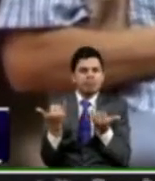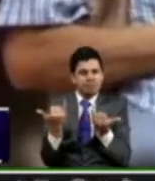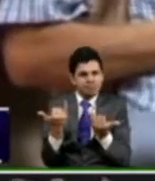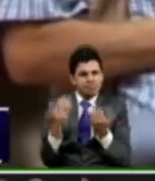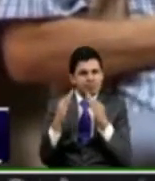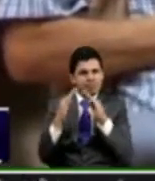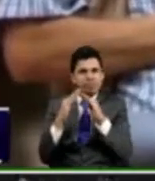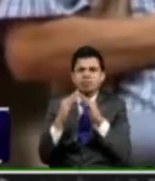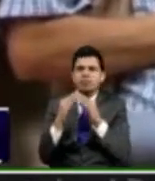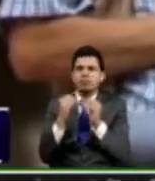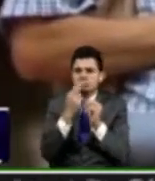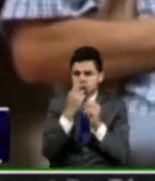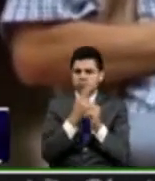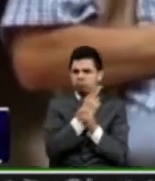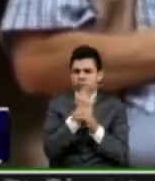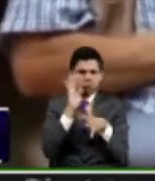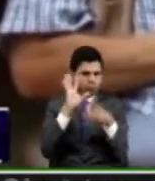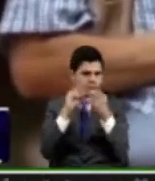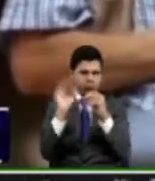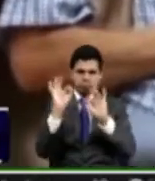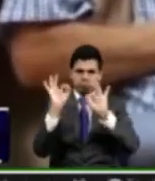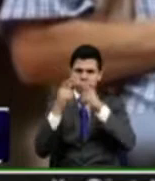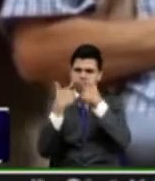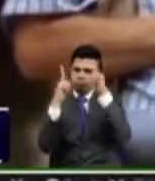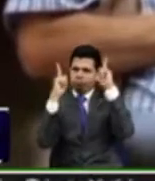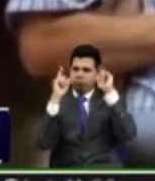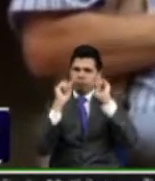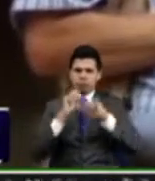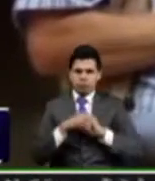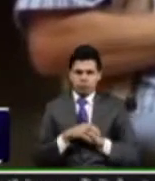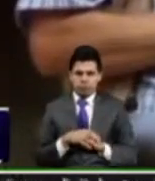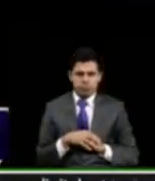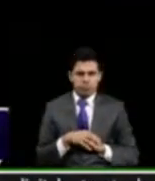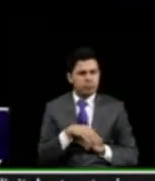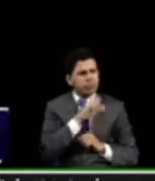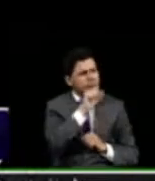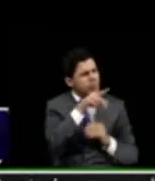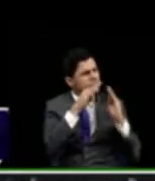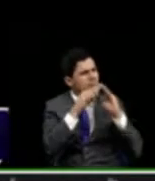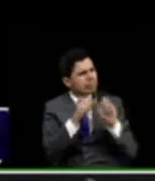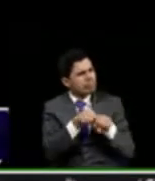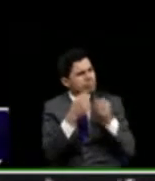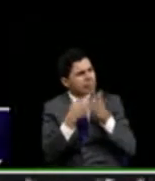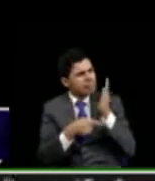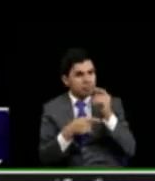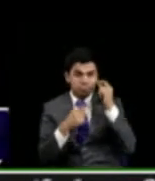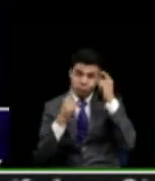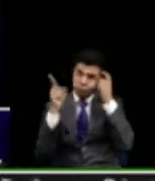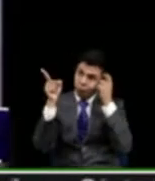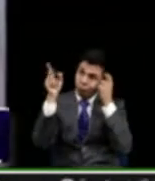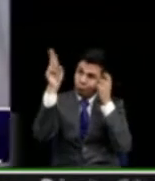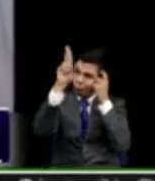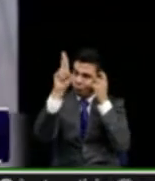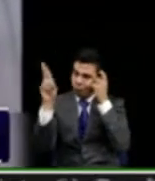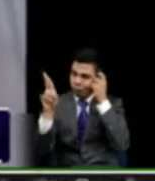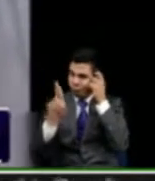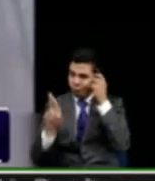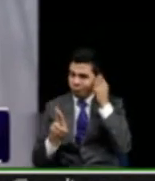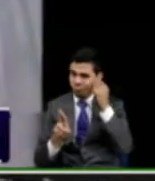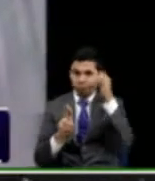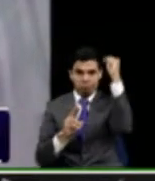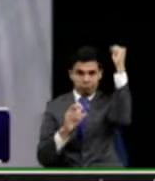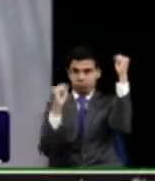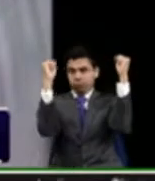ningún compromiso. La casa está libre de todo. ¿Qué afectaciones tiene la casa? Pues las grietas en las